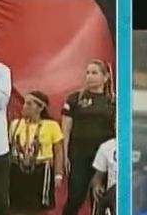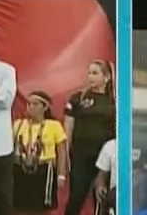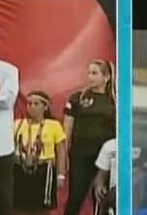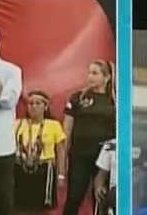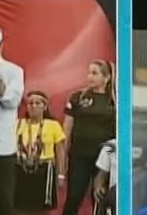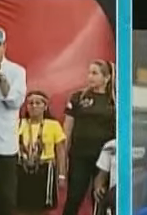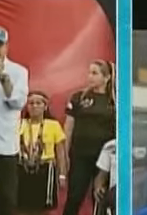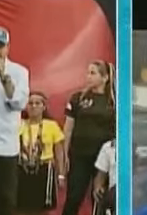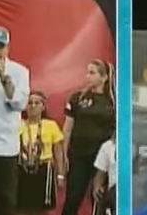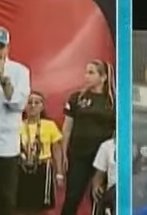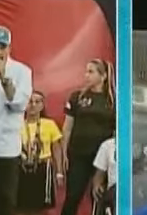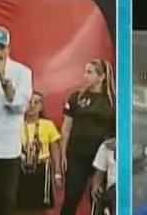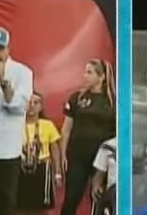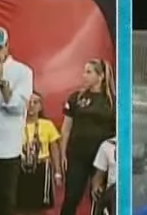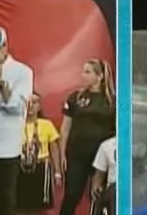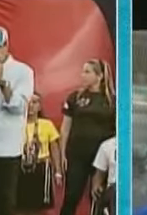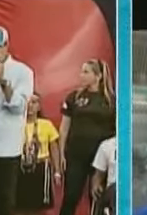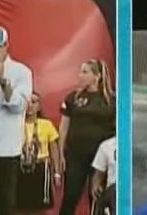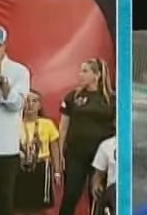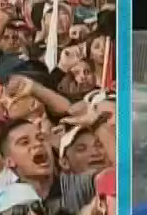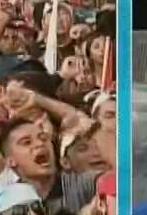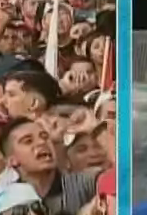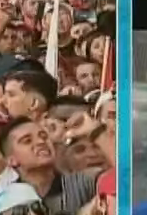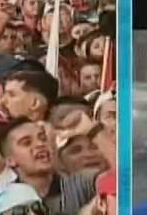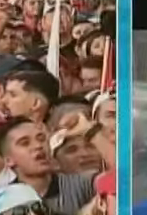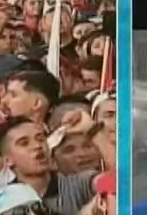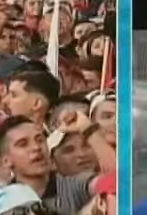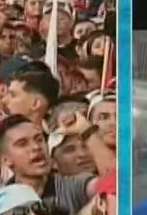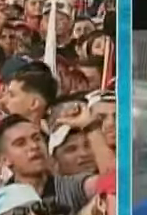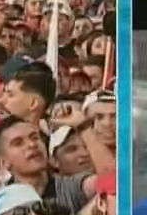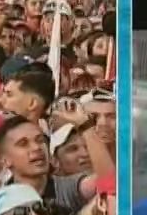¿Qué hace con los reales que le mando?